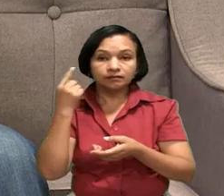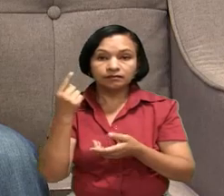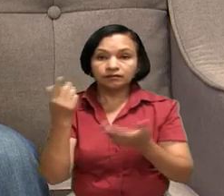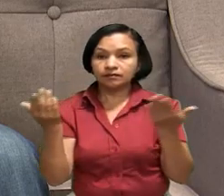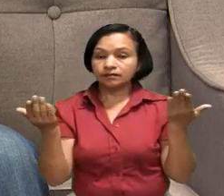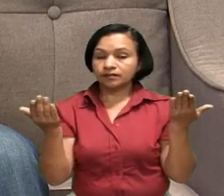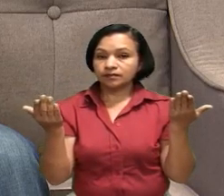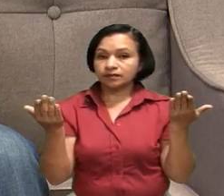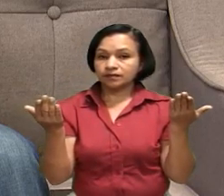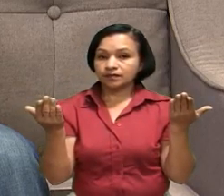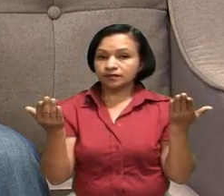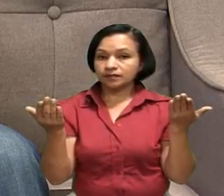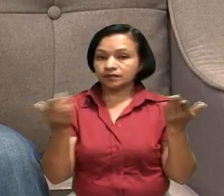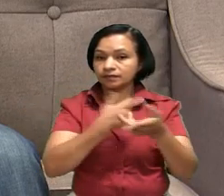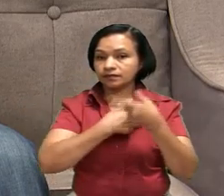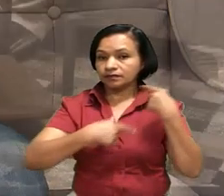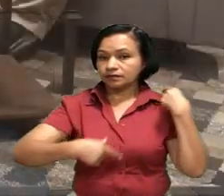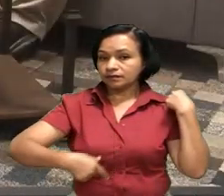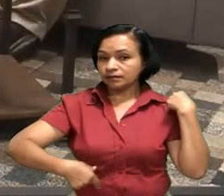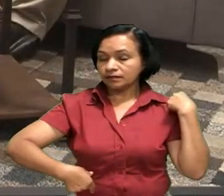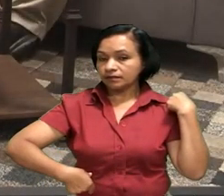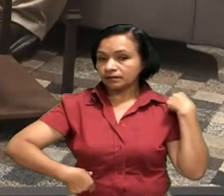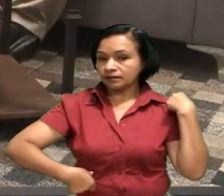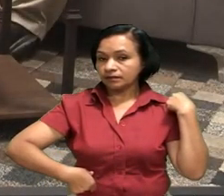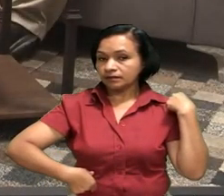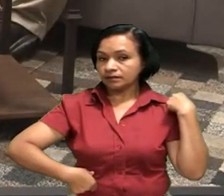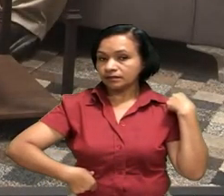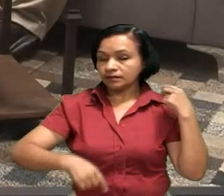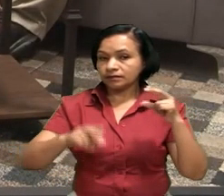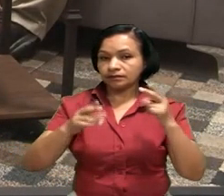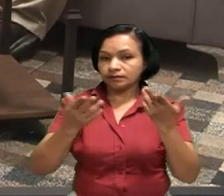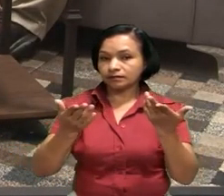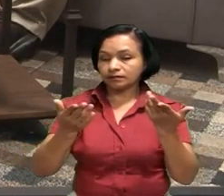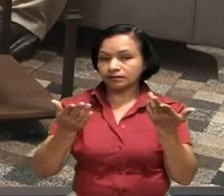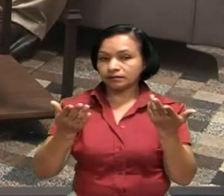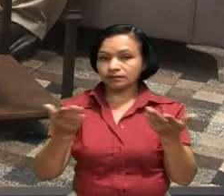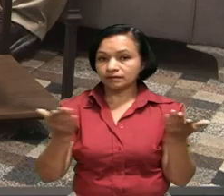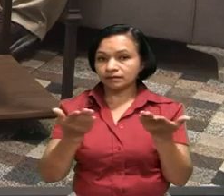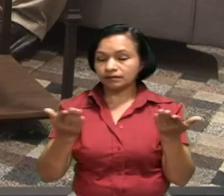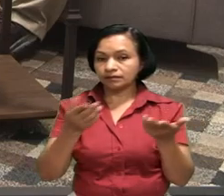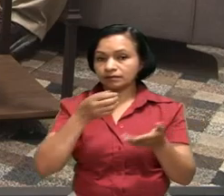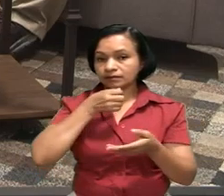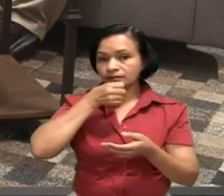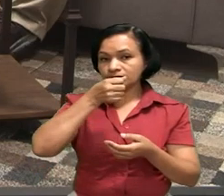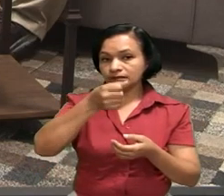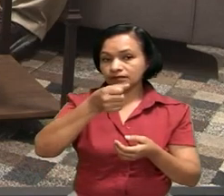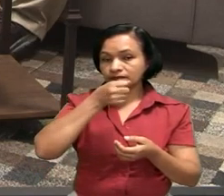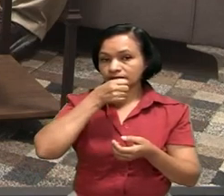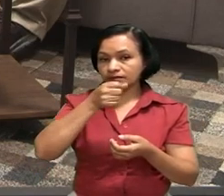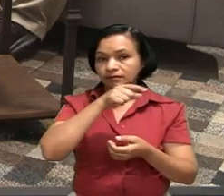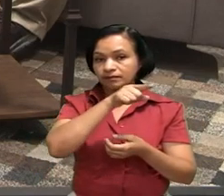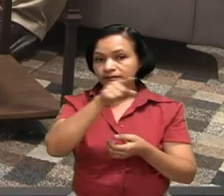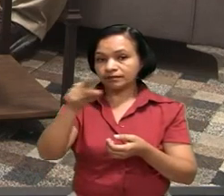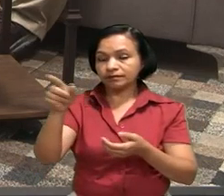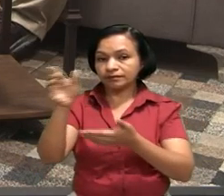ser presidentes de la república pero son periodistas que